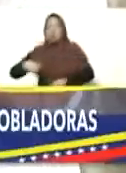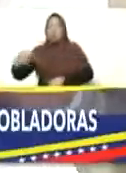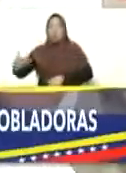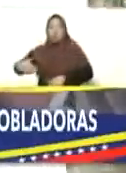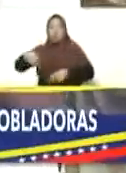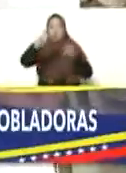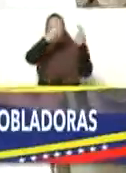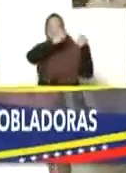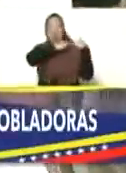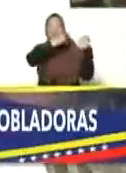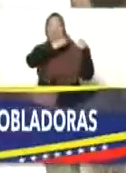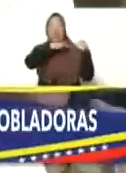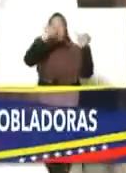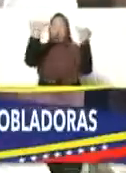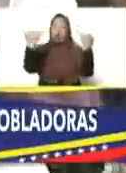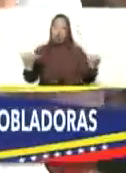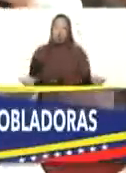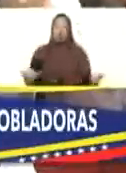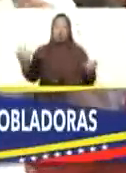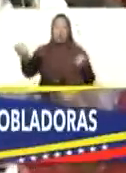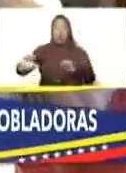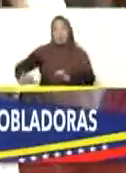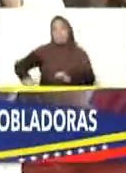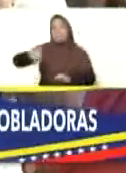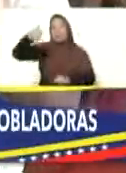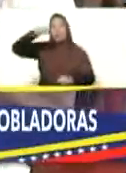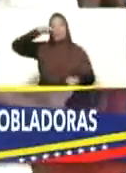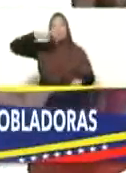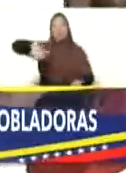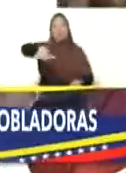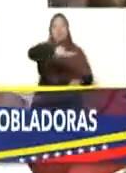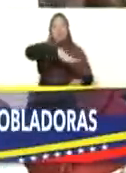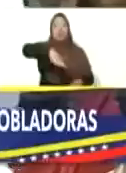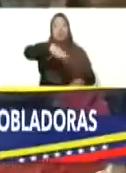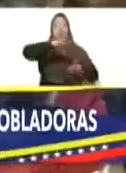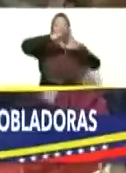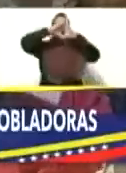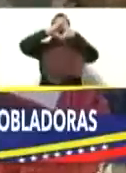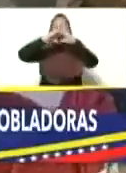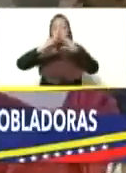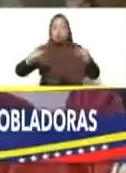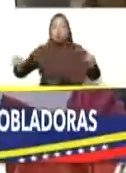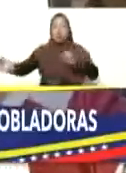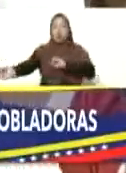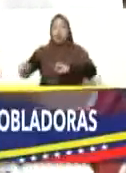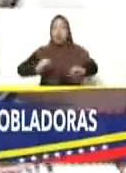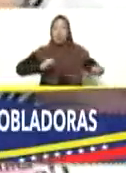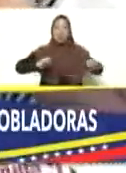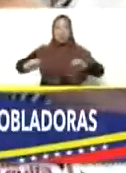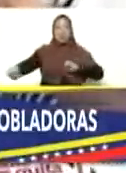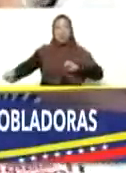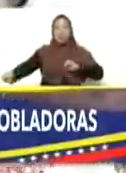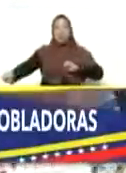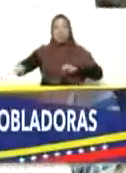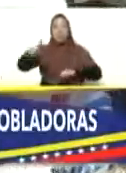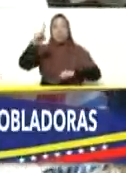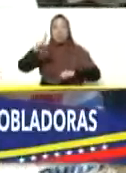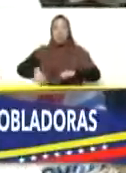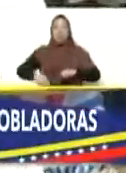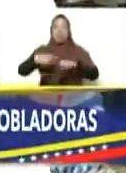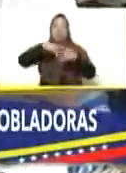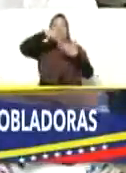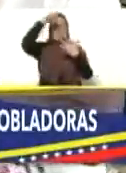llevamos el mando popular en todas las acciones desde plantear niveles de